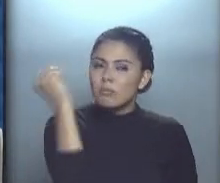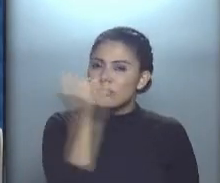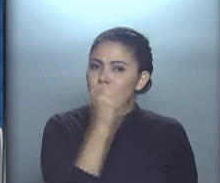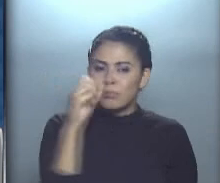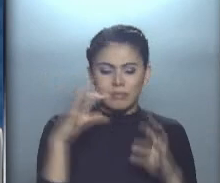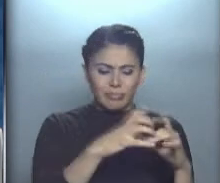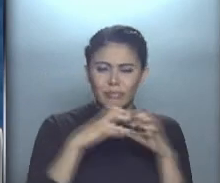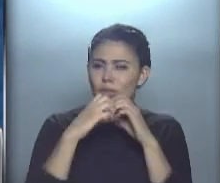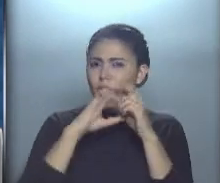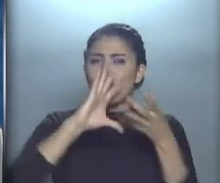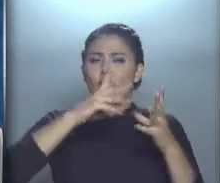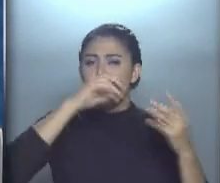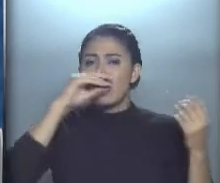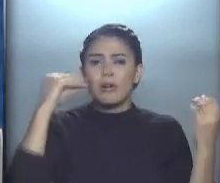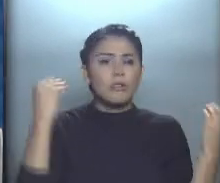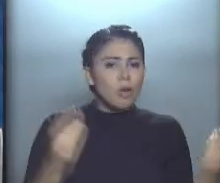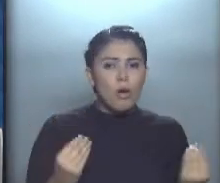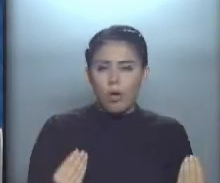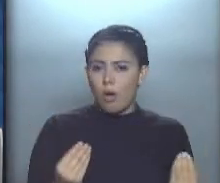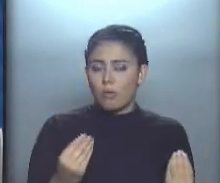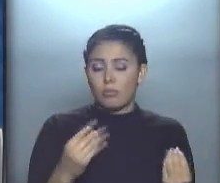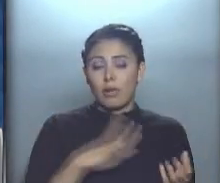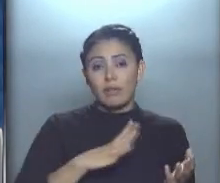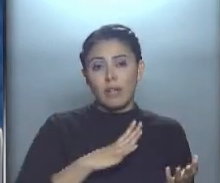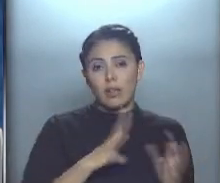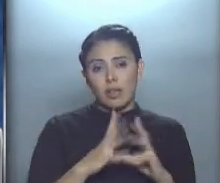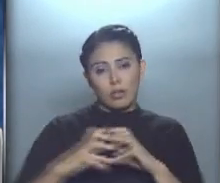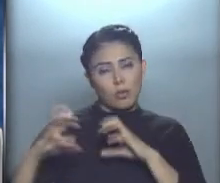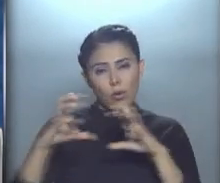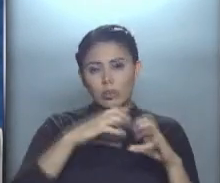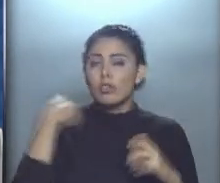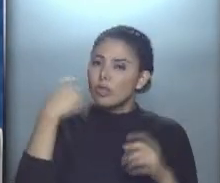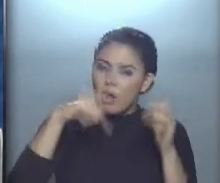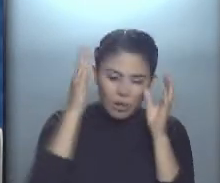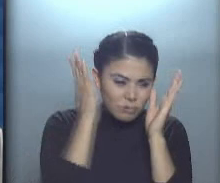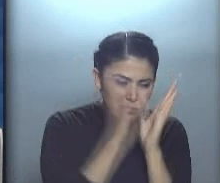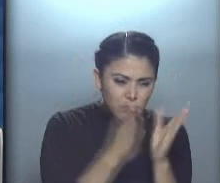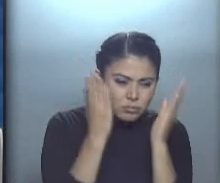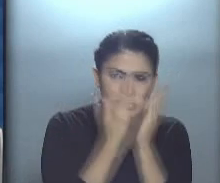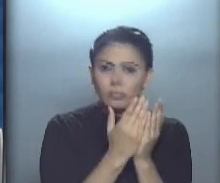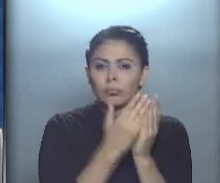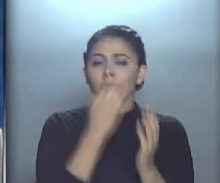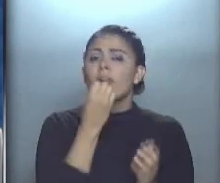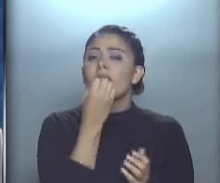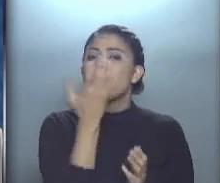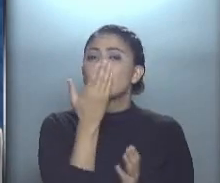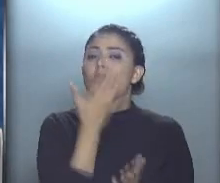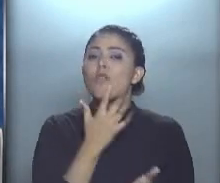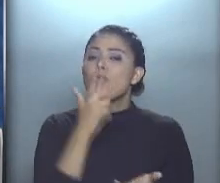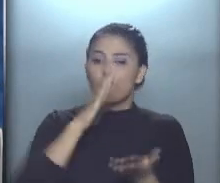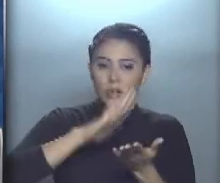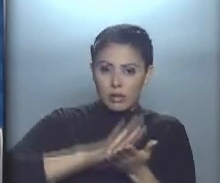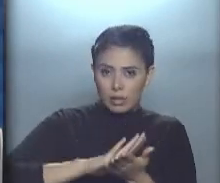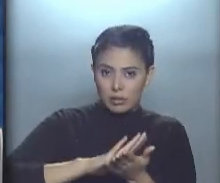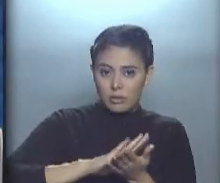discutir todos los métodos que es necesario discutir. Nosotros estamos analizando desde las declaraciones juradas anticipadas